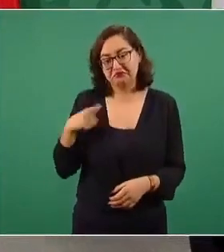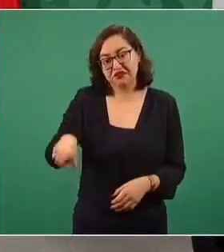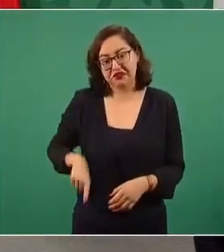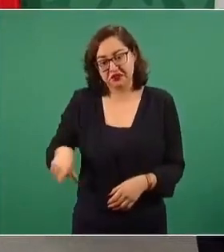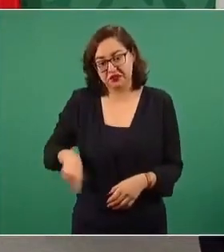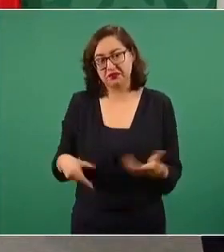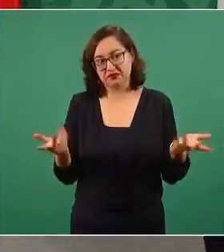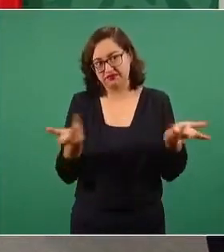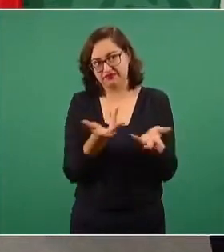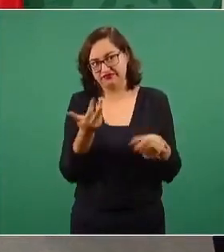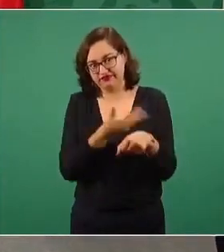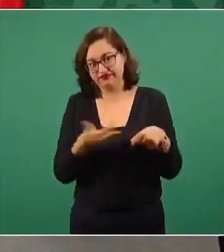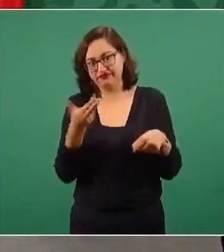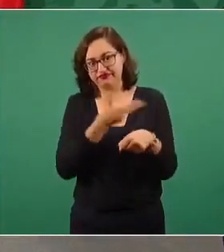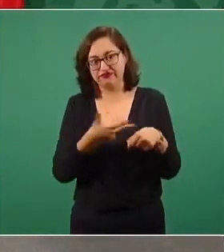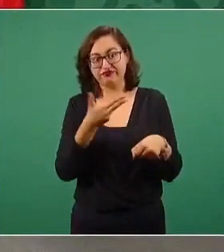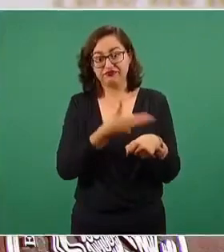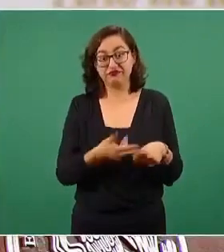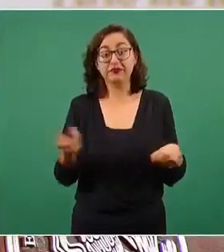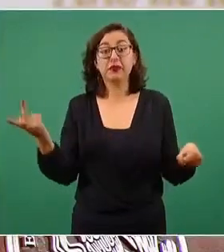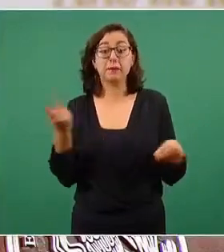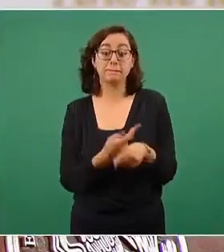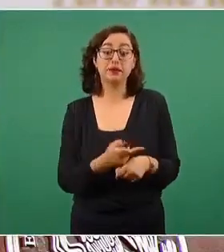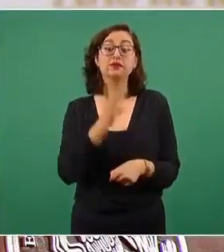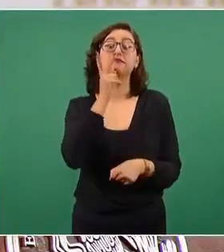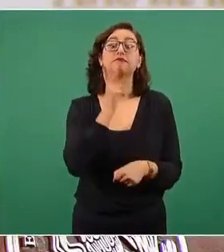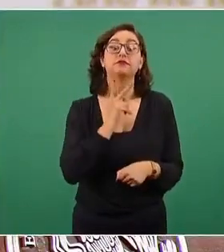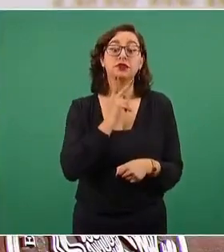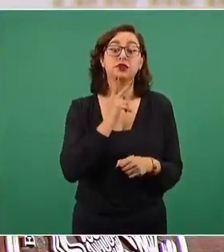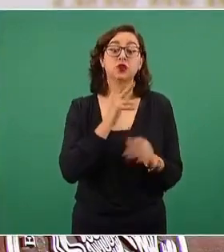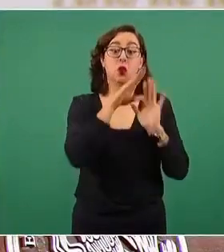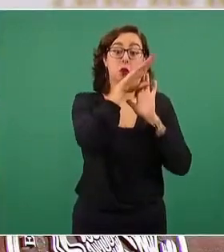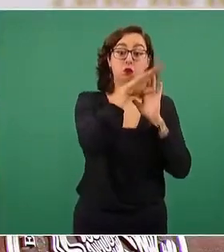baja el precio del crudo, baja el precio de las gasolinas